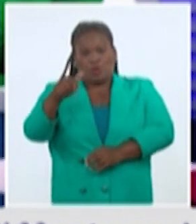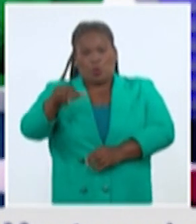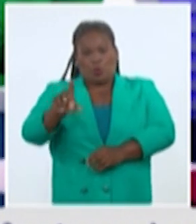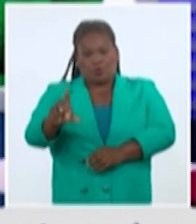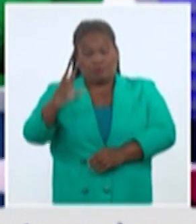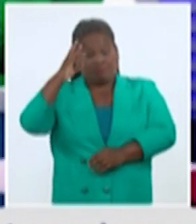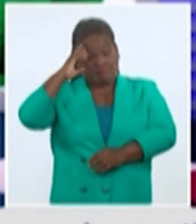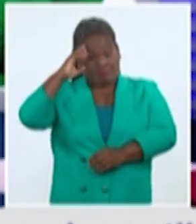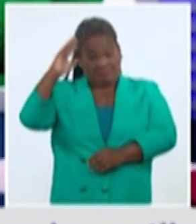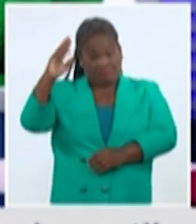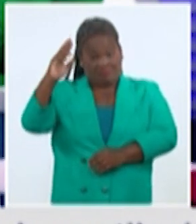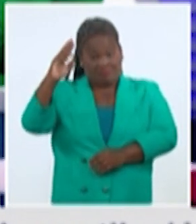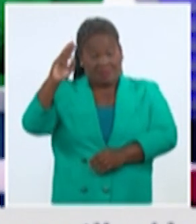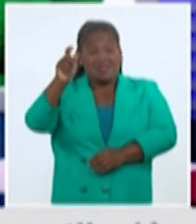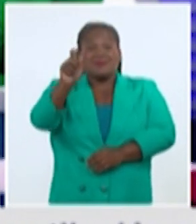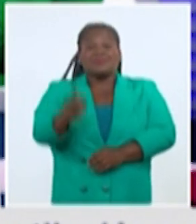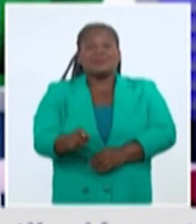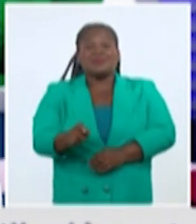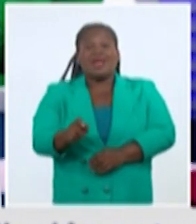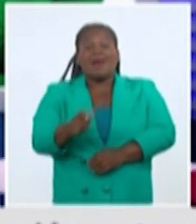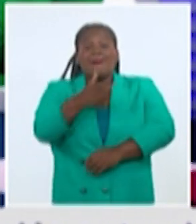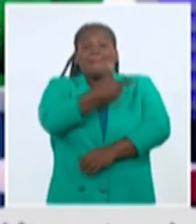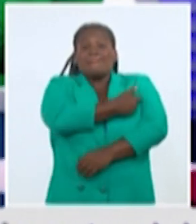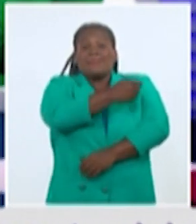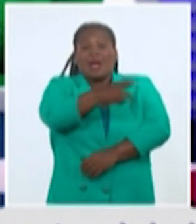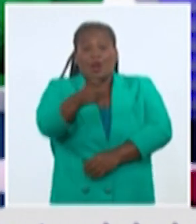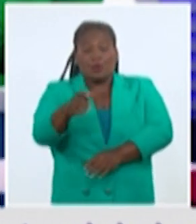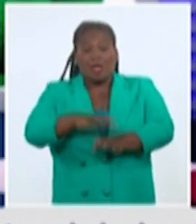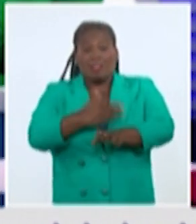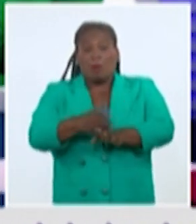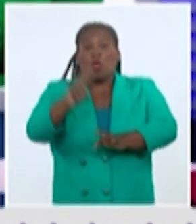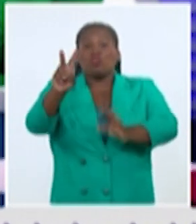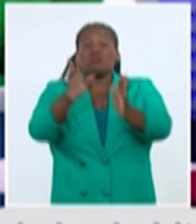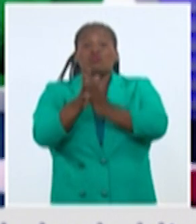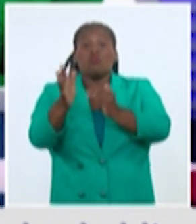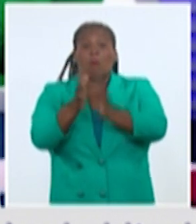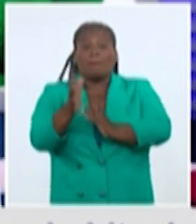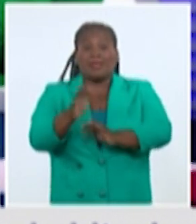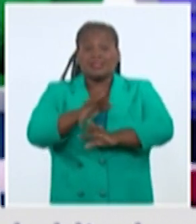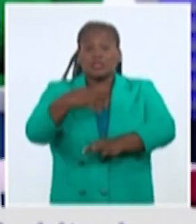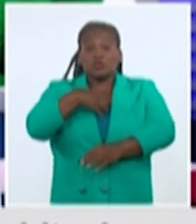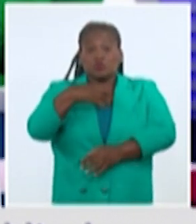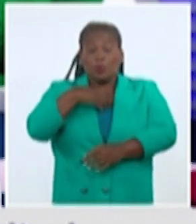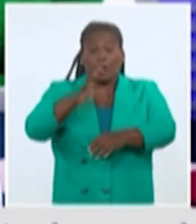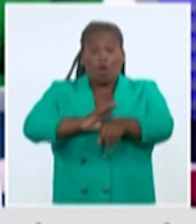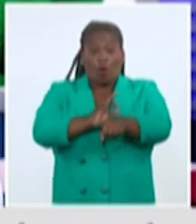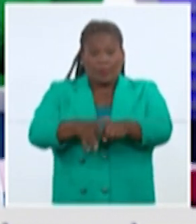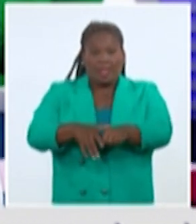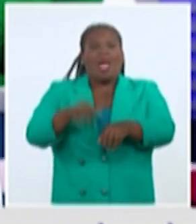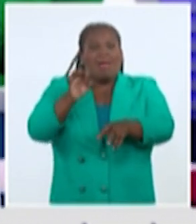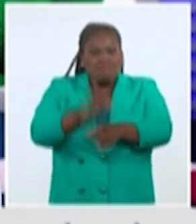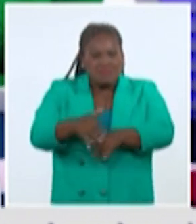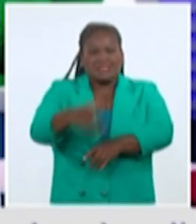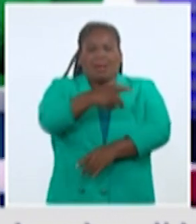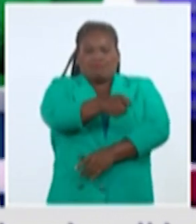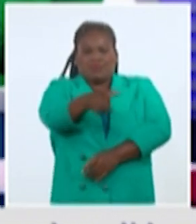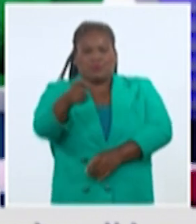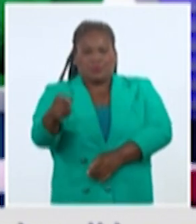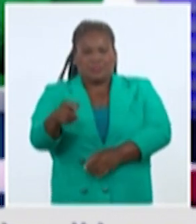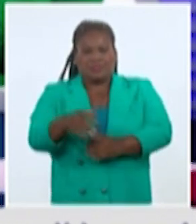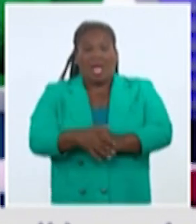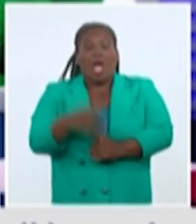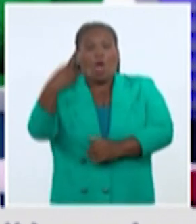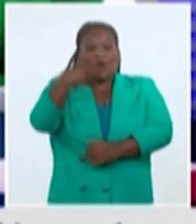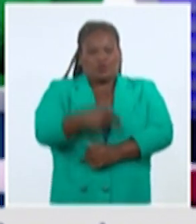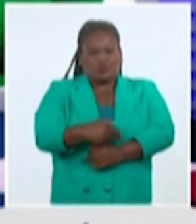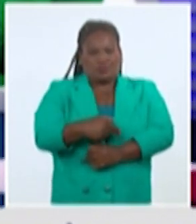que los pacientes se vacunan después de transcurridos 2 meses de su enfermedad. Esa es la razón por la cual habíamos hecho el corte hasta esa